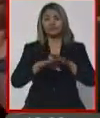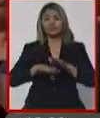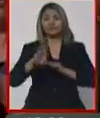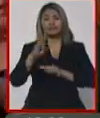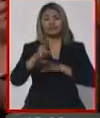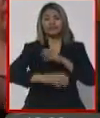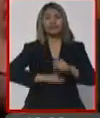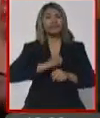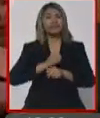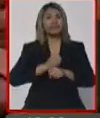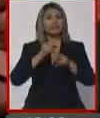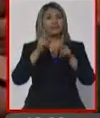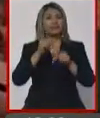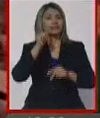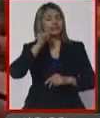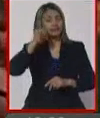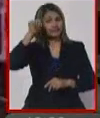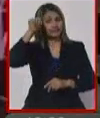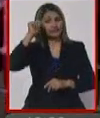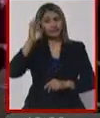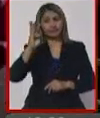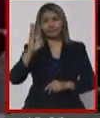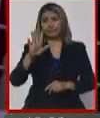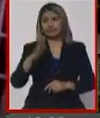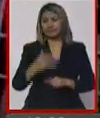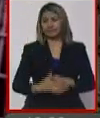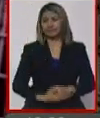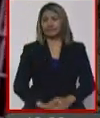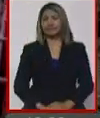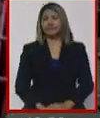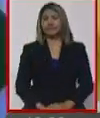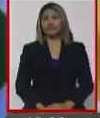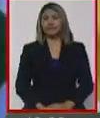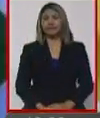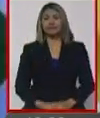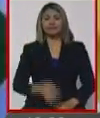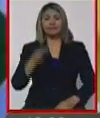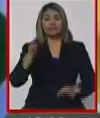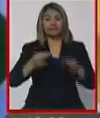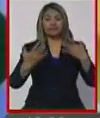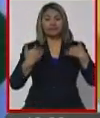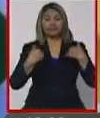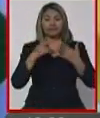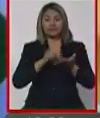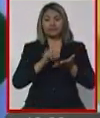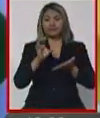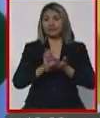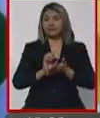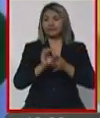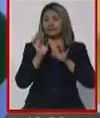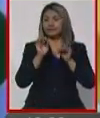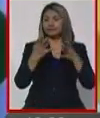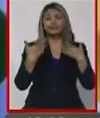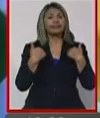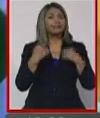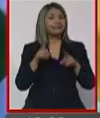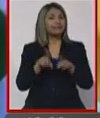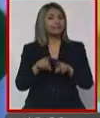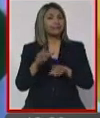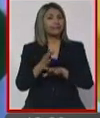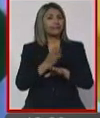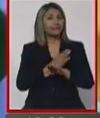6 años y personas mayores de 65. Personas con grado de discapacidad grave o muy grave,